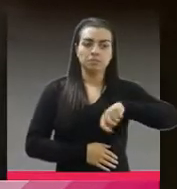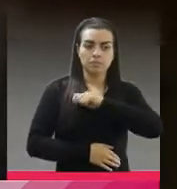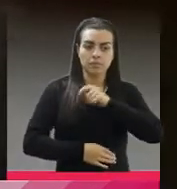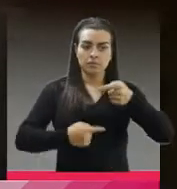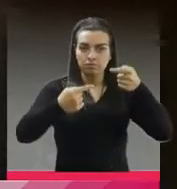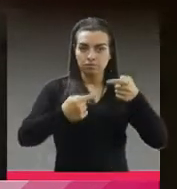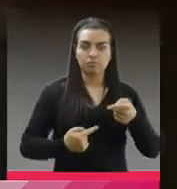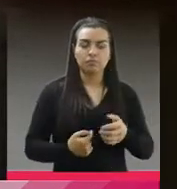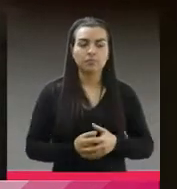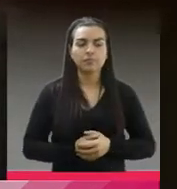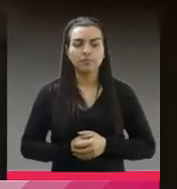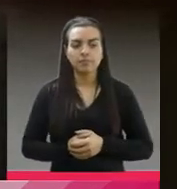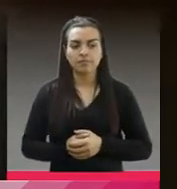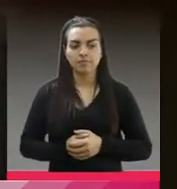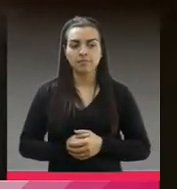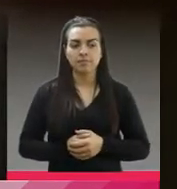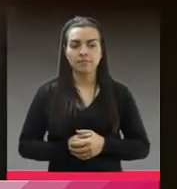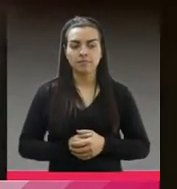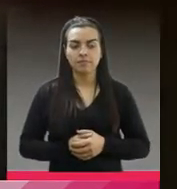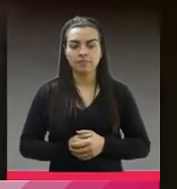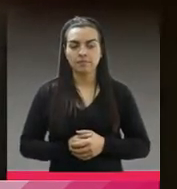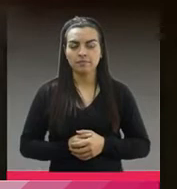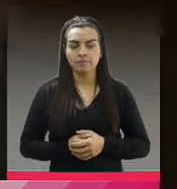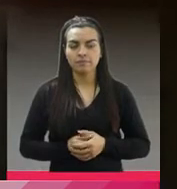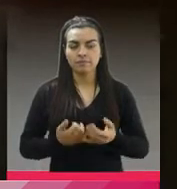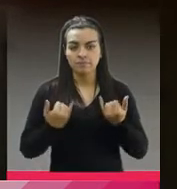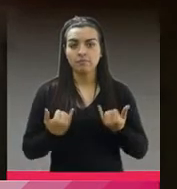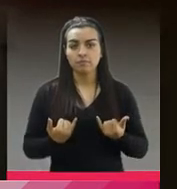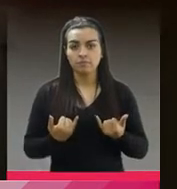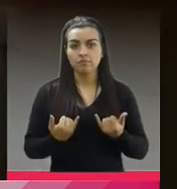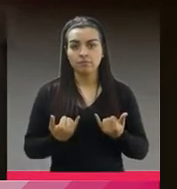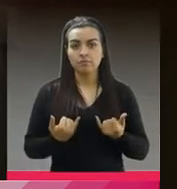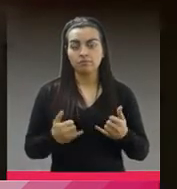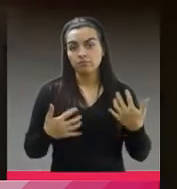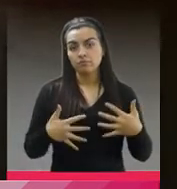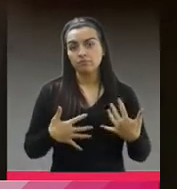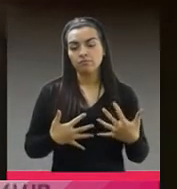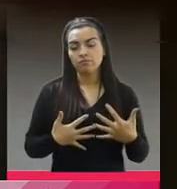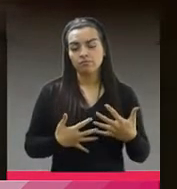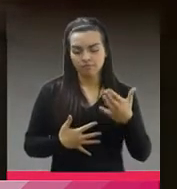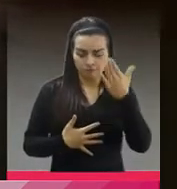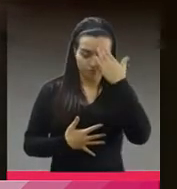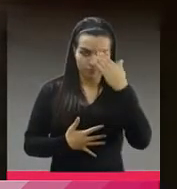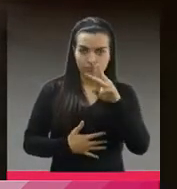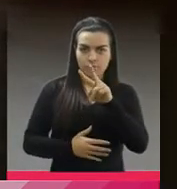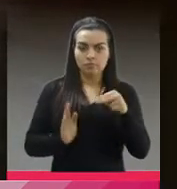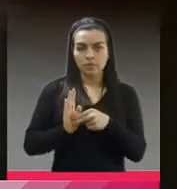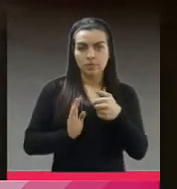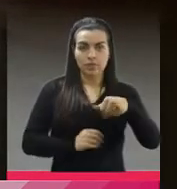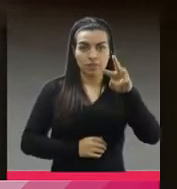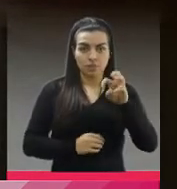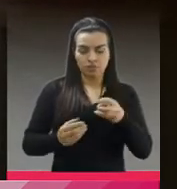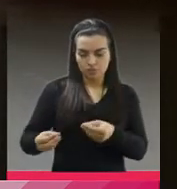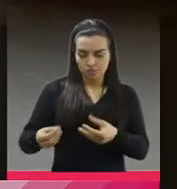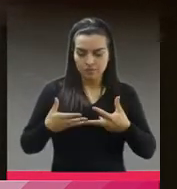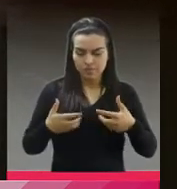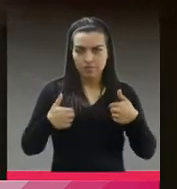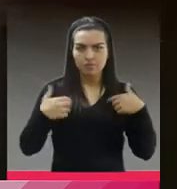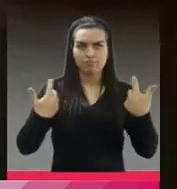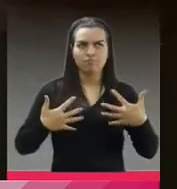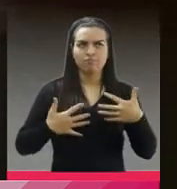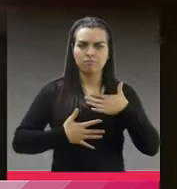esos tres mejores logros, para mí el mejor es el del 2018. Sueño estar en un Mundial y pues ser el mejor del